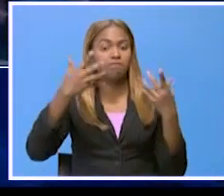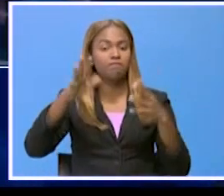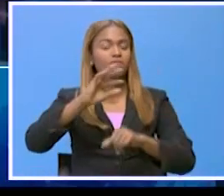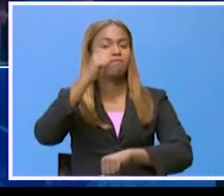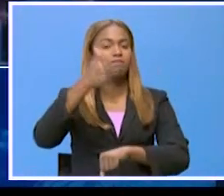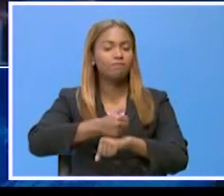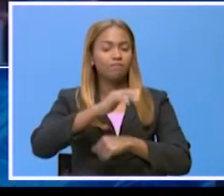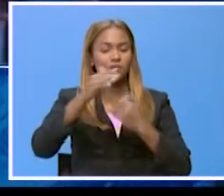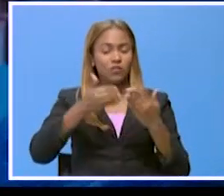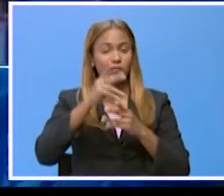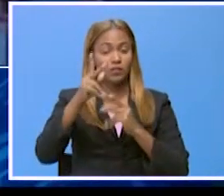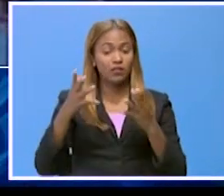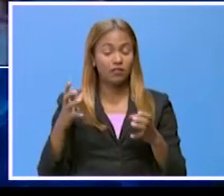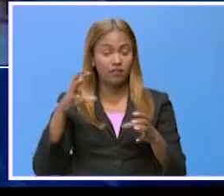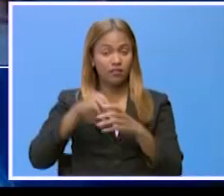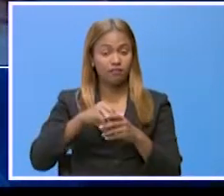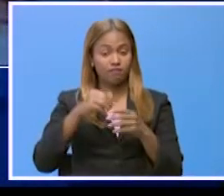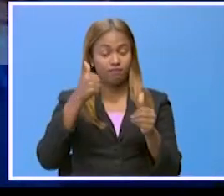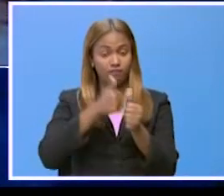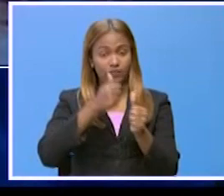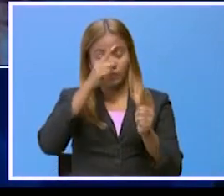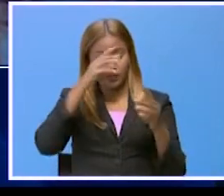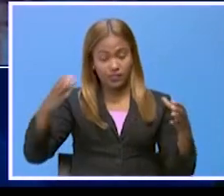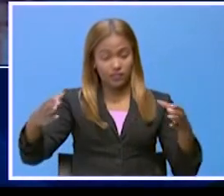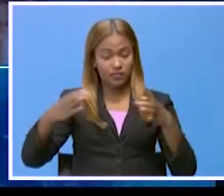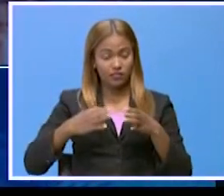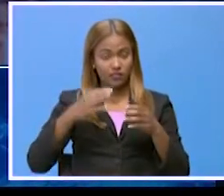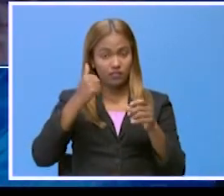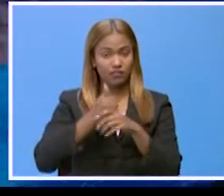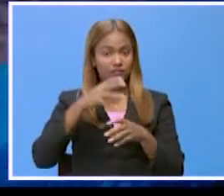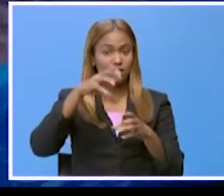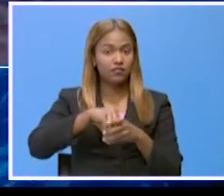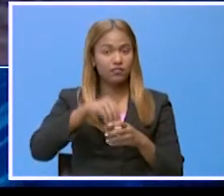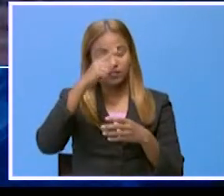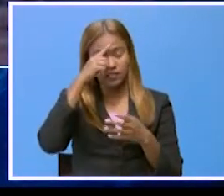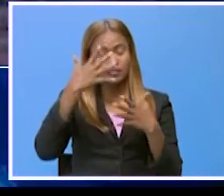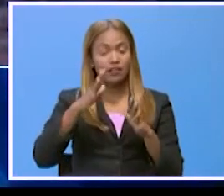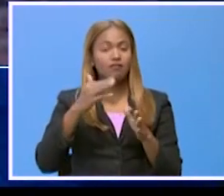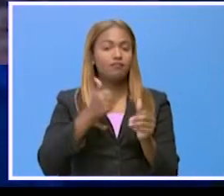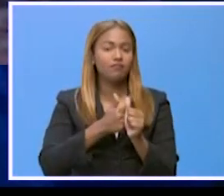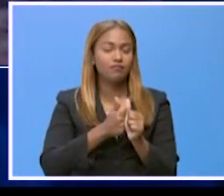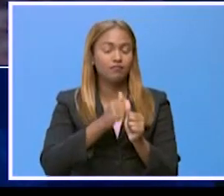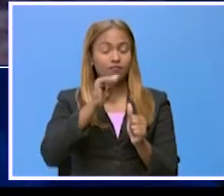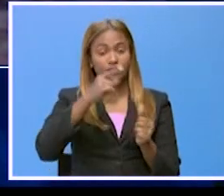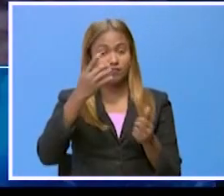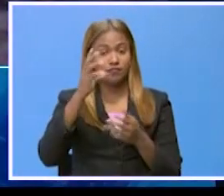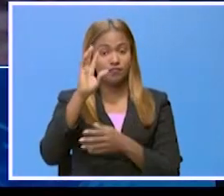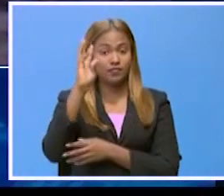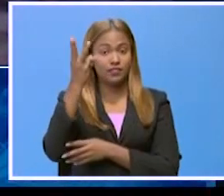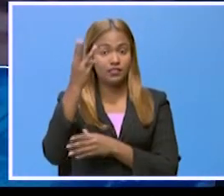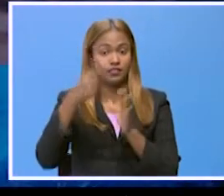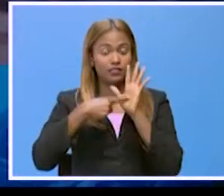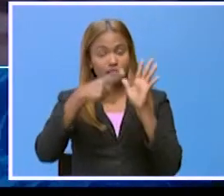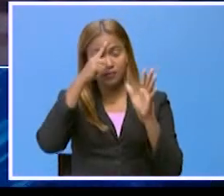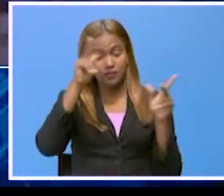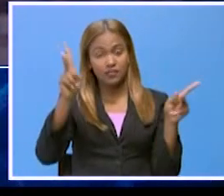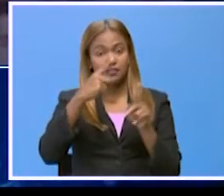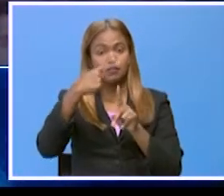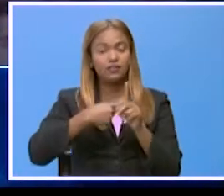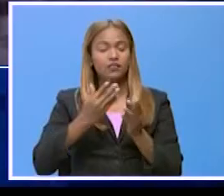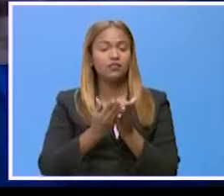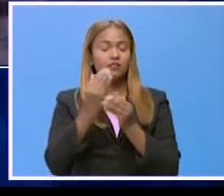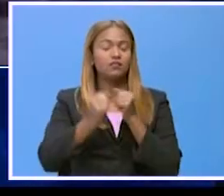a todos los interesados en participar en la convocatoria de inscripciones que ya están abiertas esta décima edición será celebrada en el mes de octubre